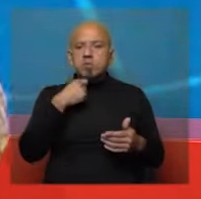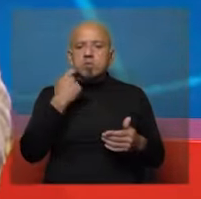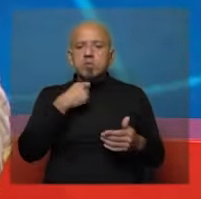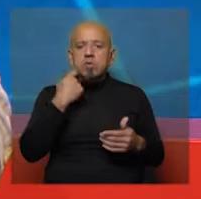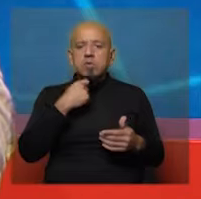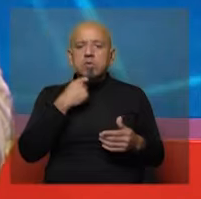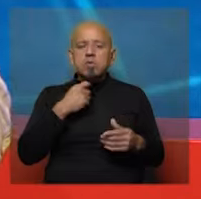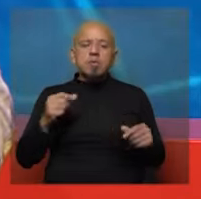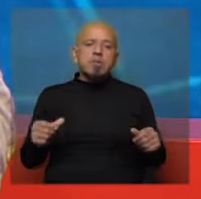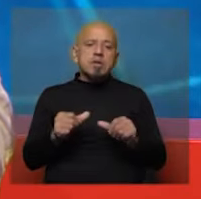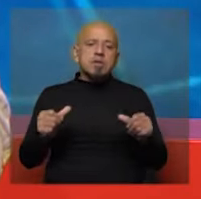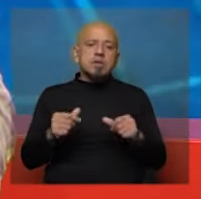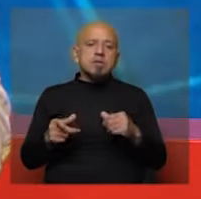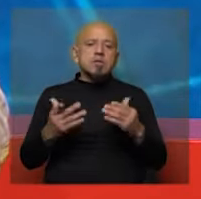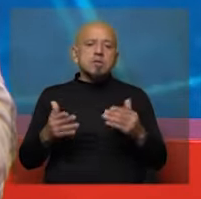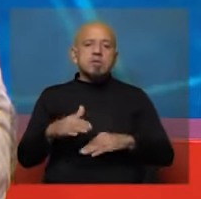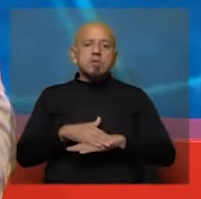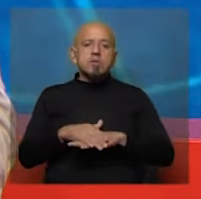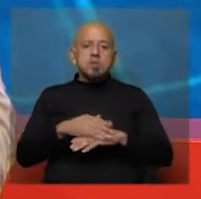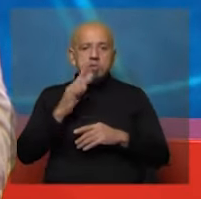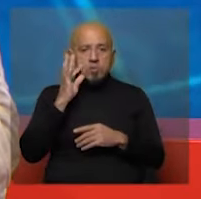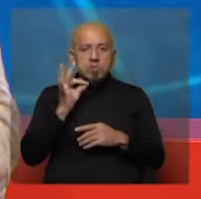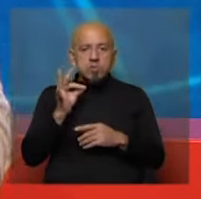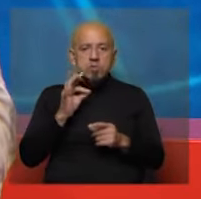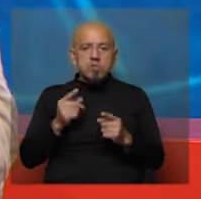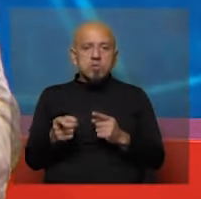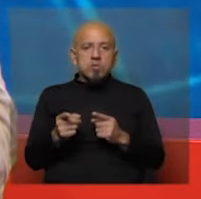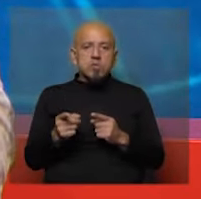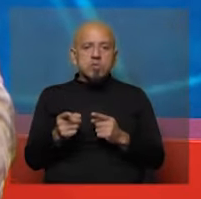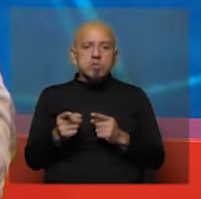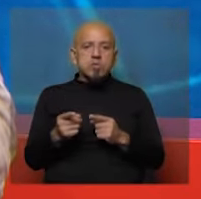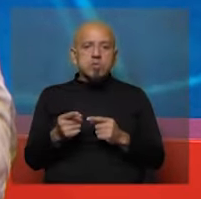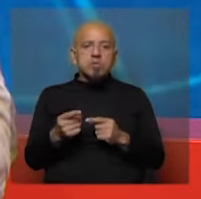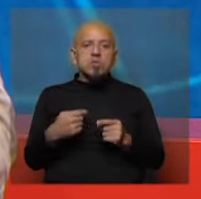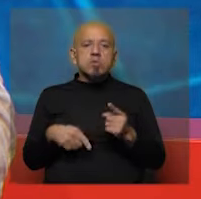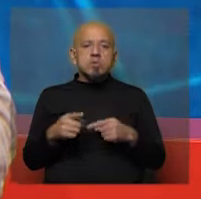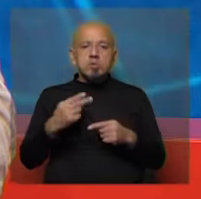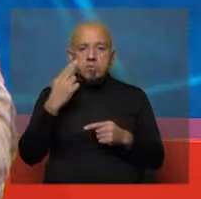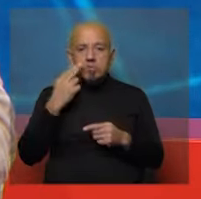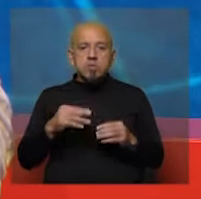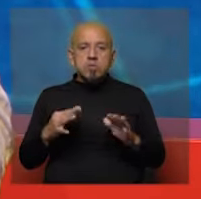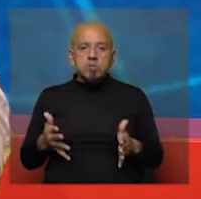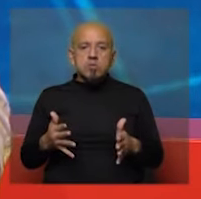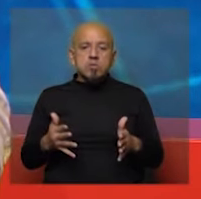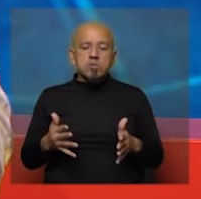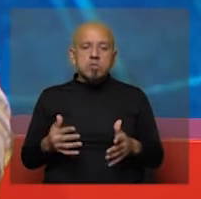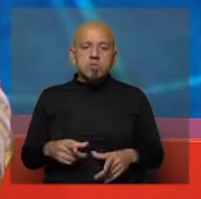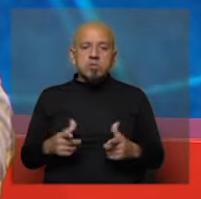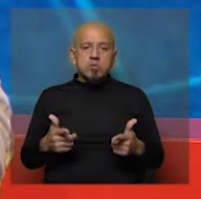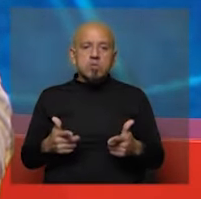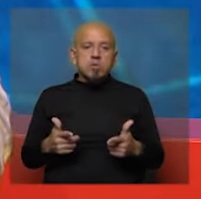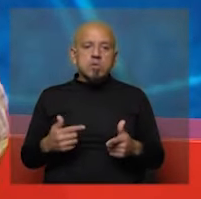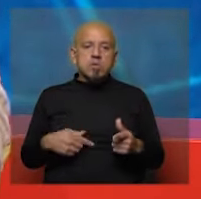atender con un mínimo de oportunidad y rigurosidad el problema no lo estamos teniendo a